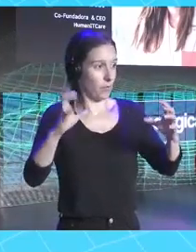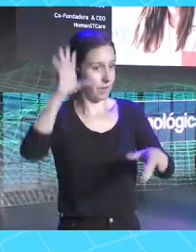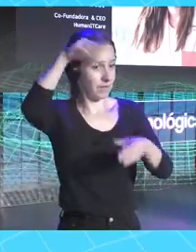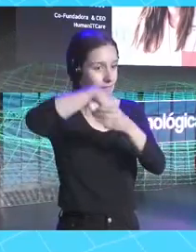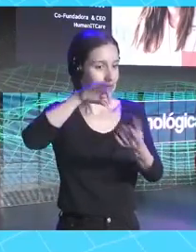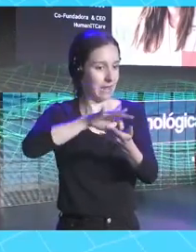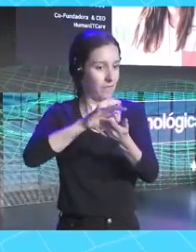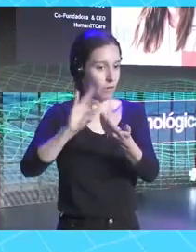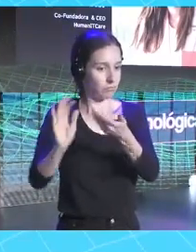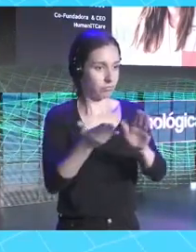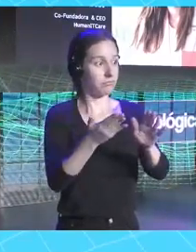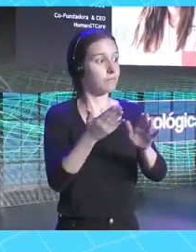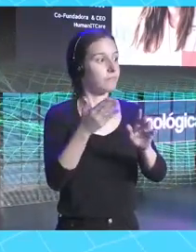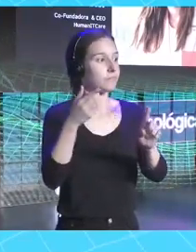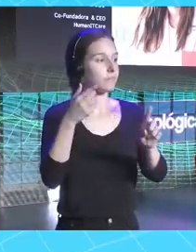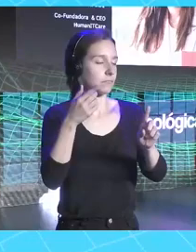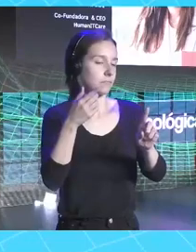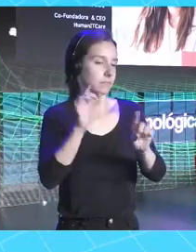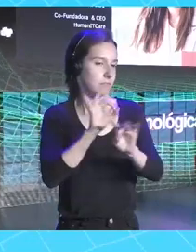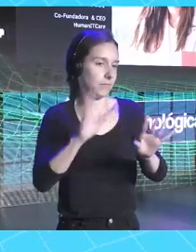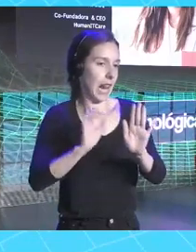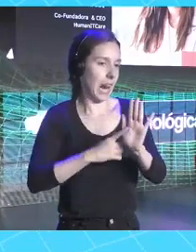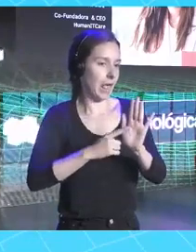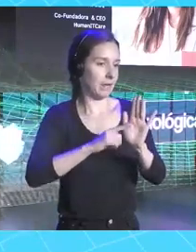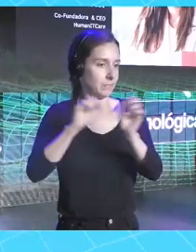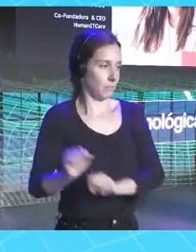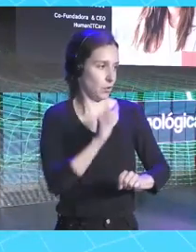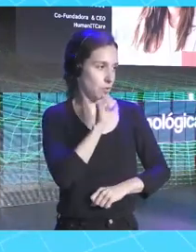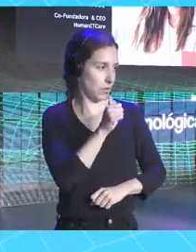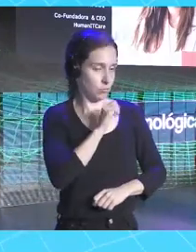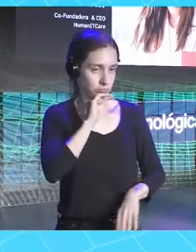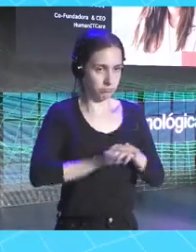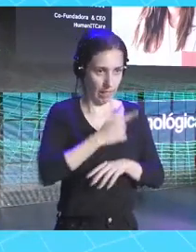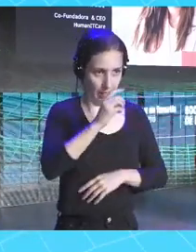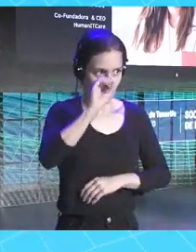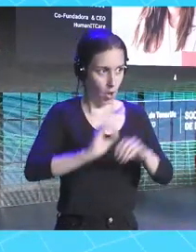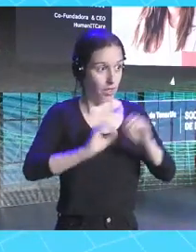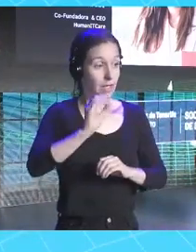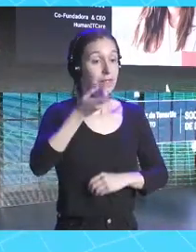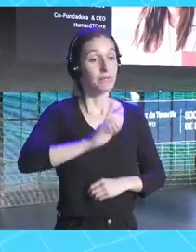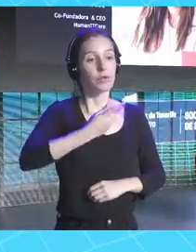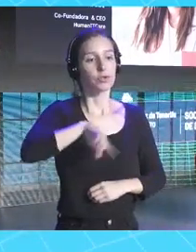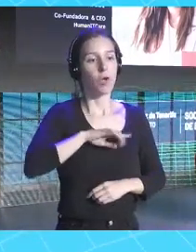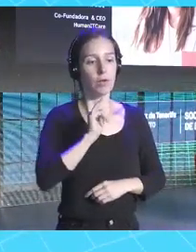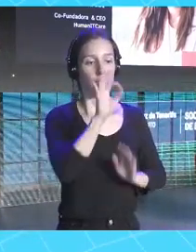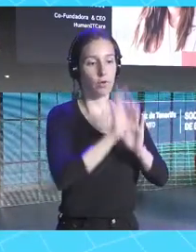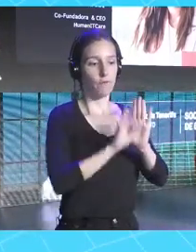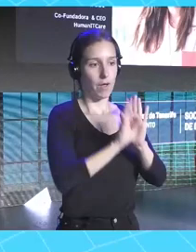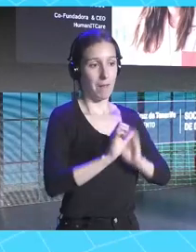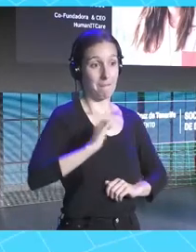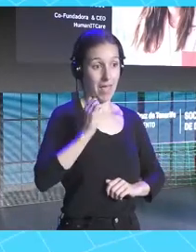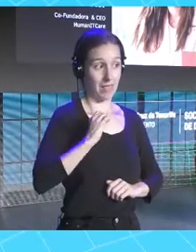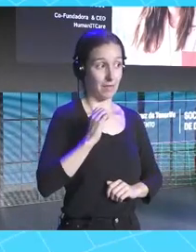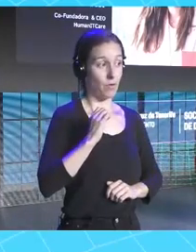servidor Pues que evidentemente cumple con toda la ley de protección de datos Y luego también tenemos unas Bueno estamos catalogados como software médico tenemos unas alarmas